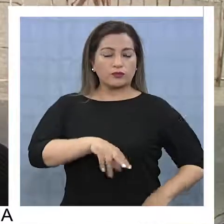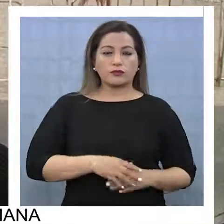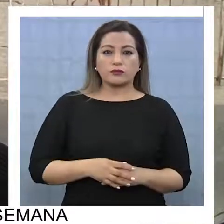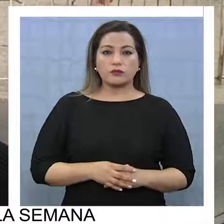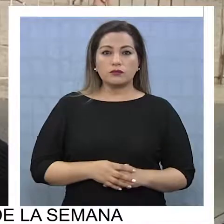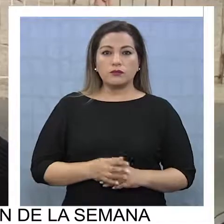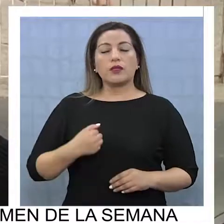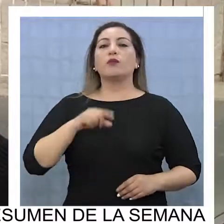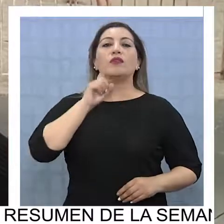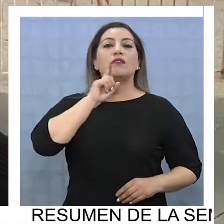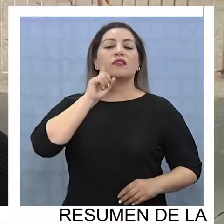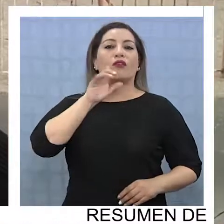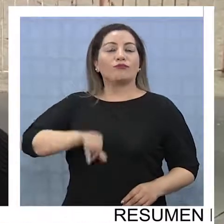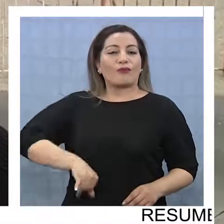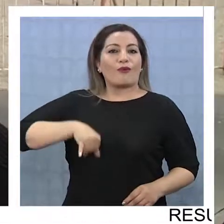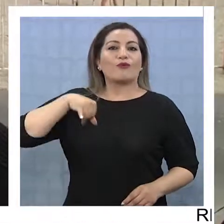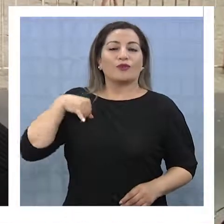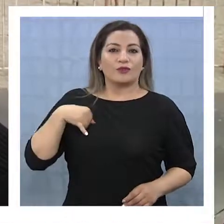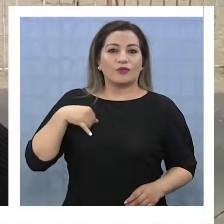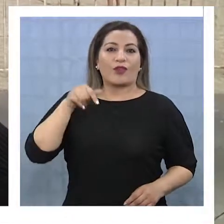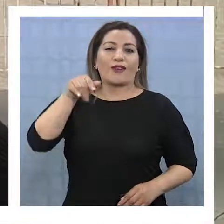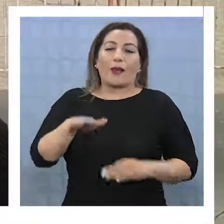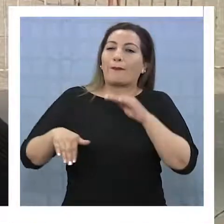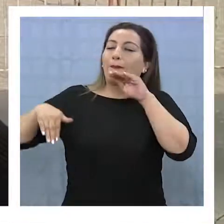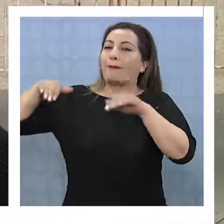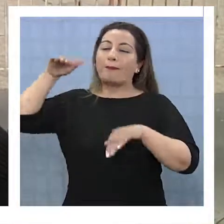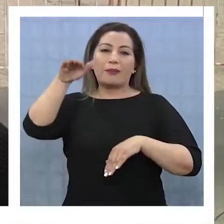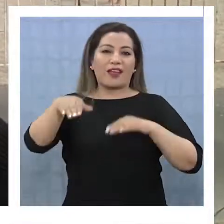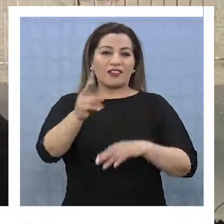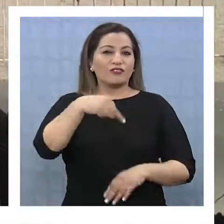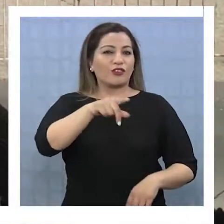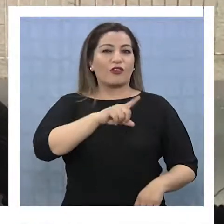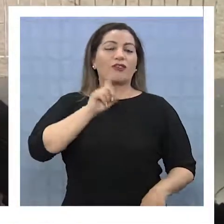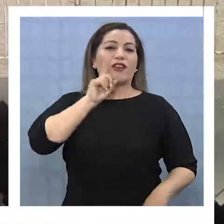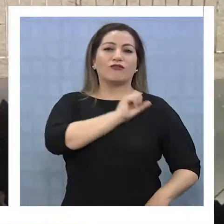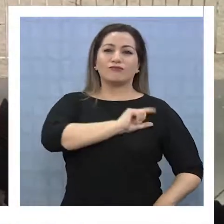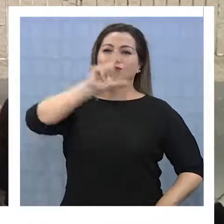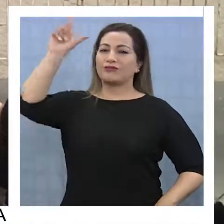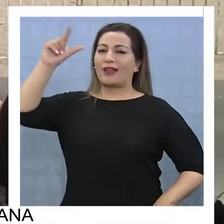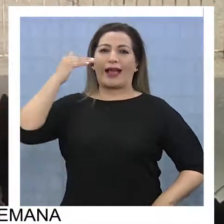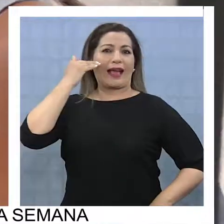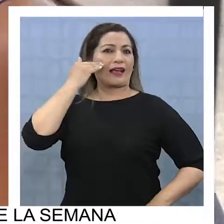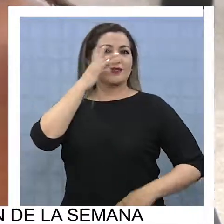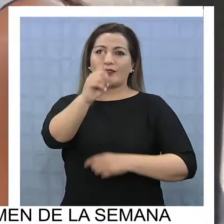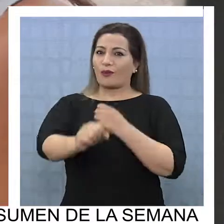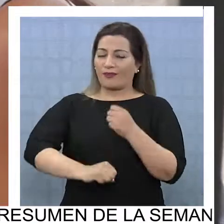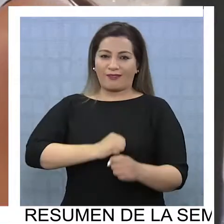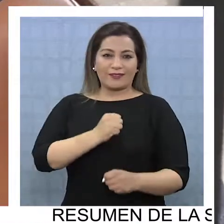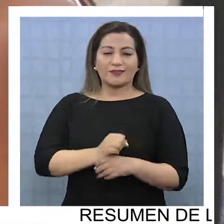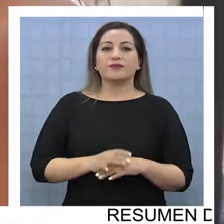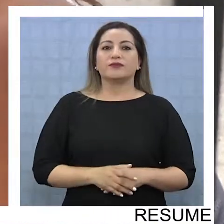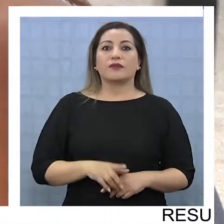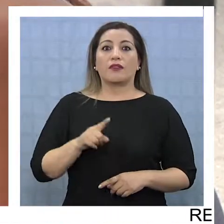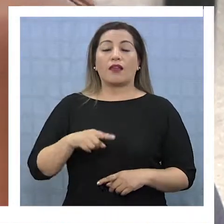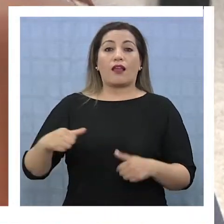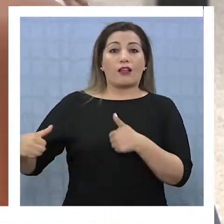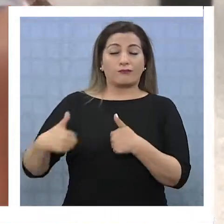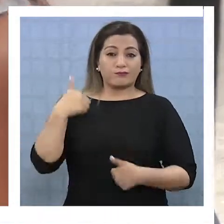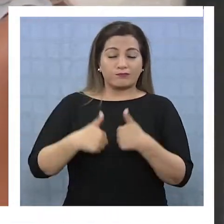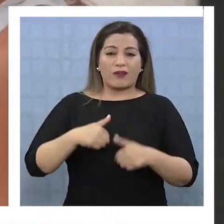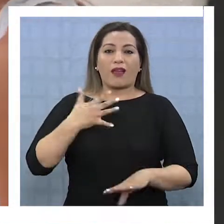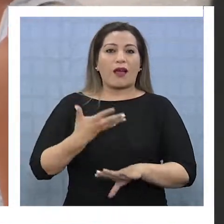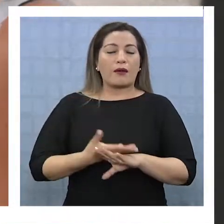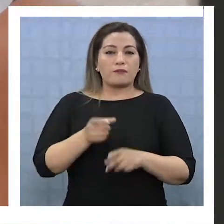cierto, por tener el privilegio de estas playas, que tenemos sol prácticamente todo el año. El certamen deportivo